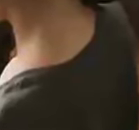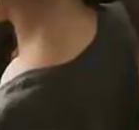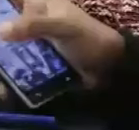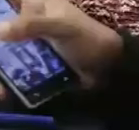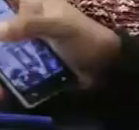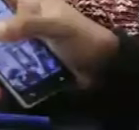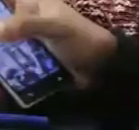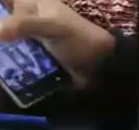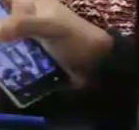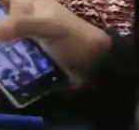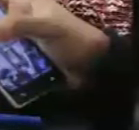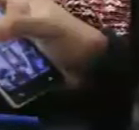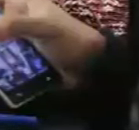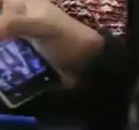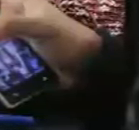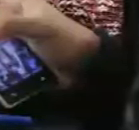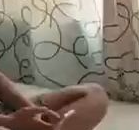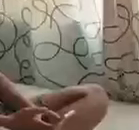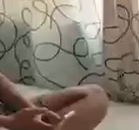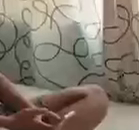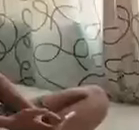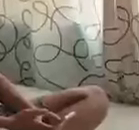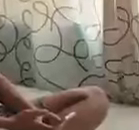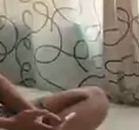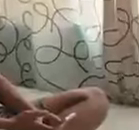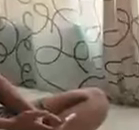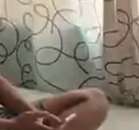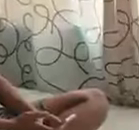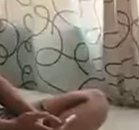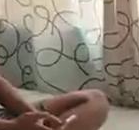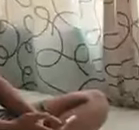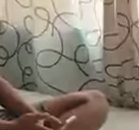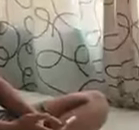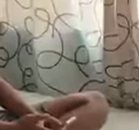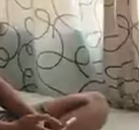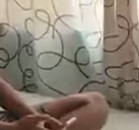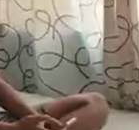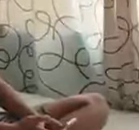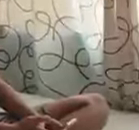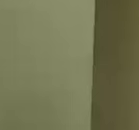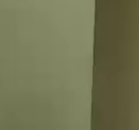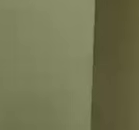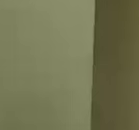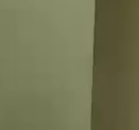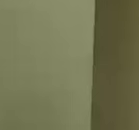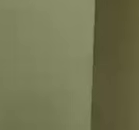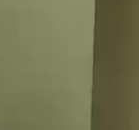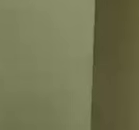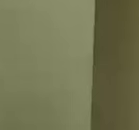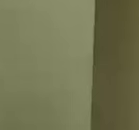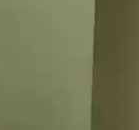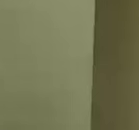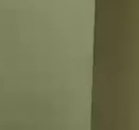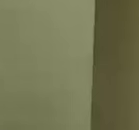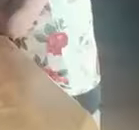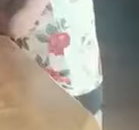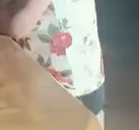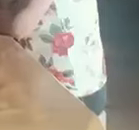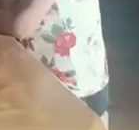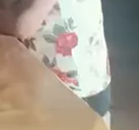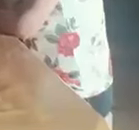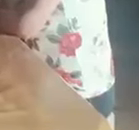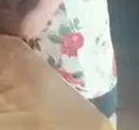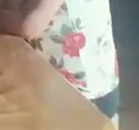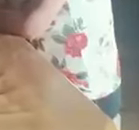con extraños ni des información personal, fotos, teléfonos, a grupos o páginas públicas. Tu privacidad es muy